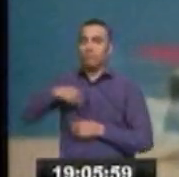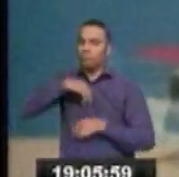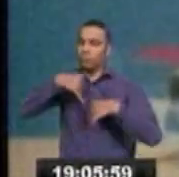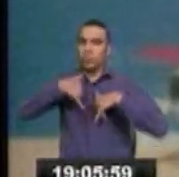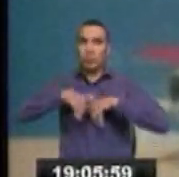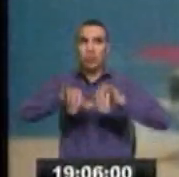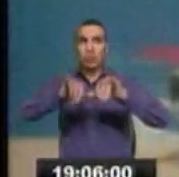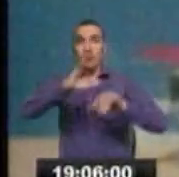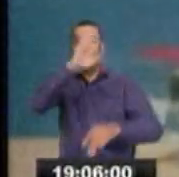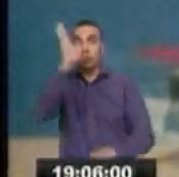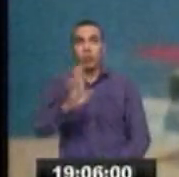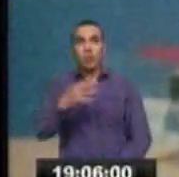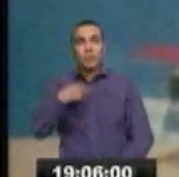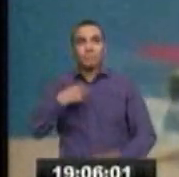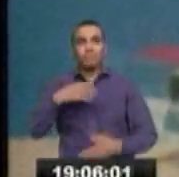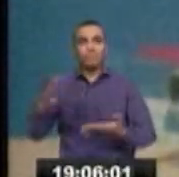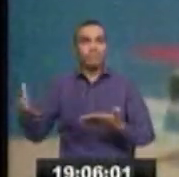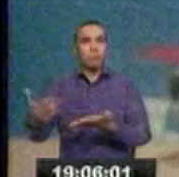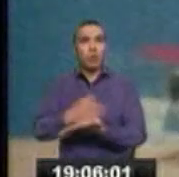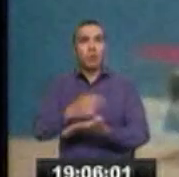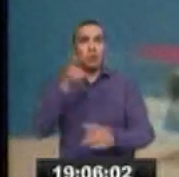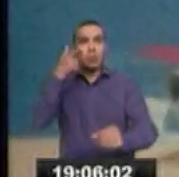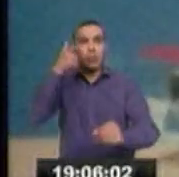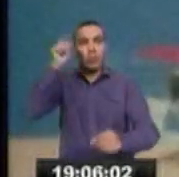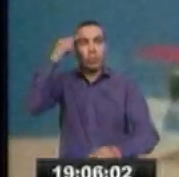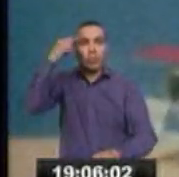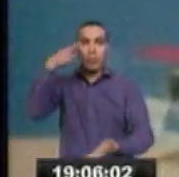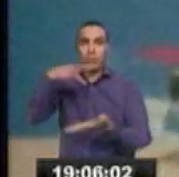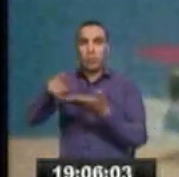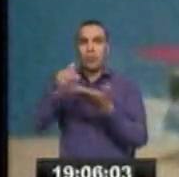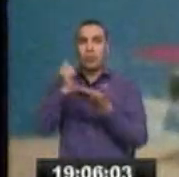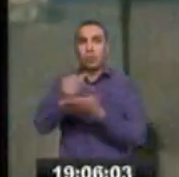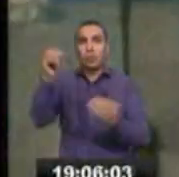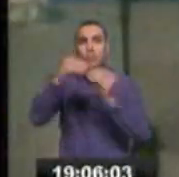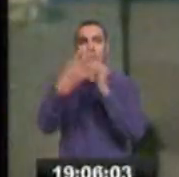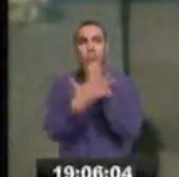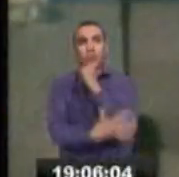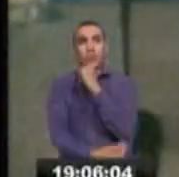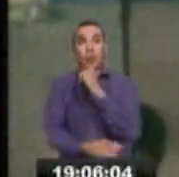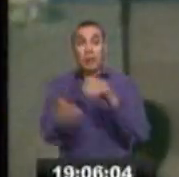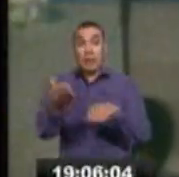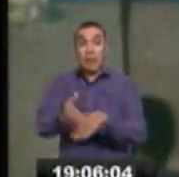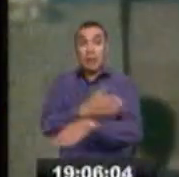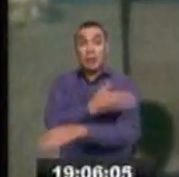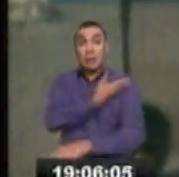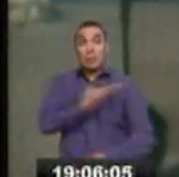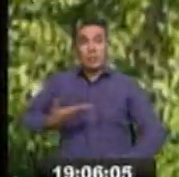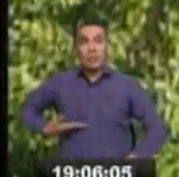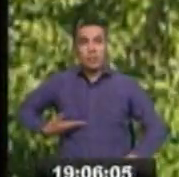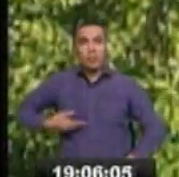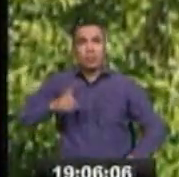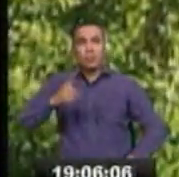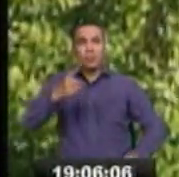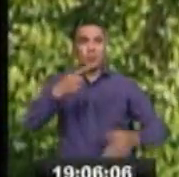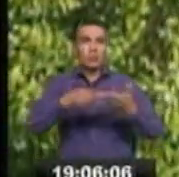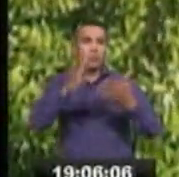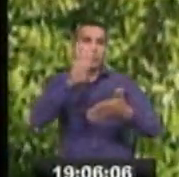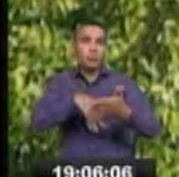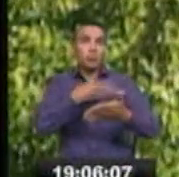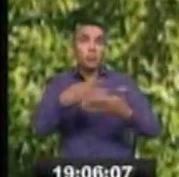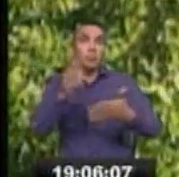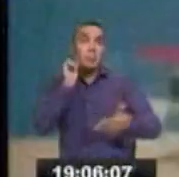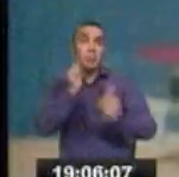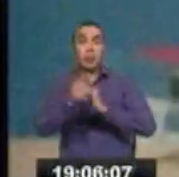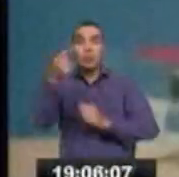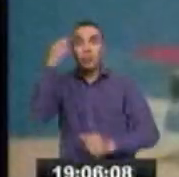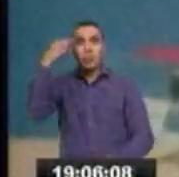así, jamás quitaremos un subsidio que afecte a los más pobres. Minutos antes, el mandatario efectuó una cronología de su paso por el